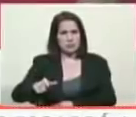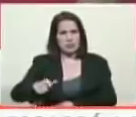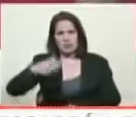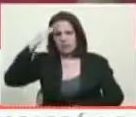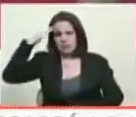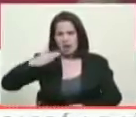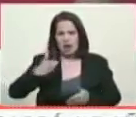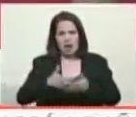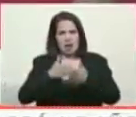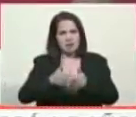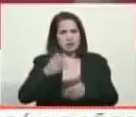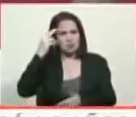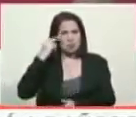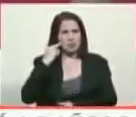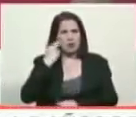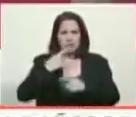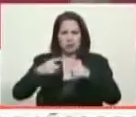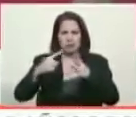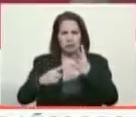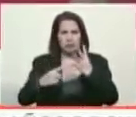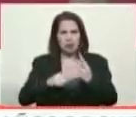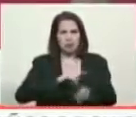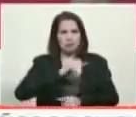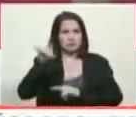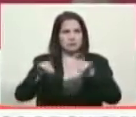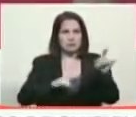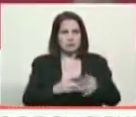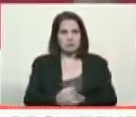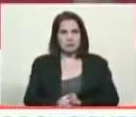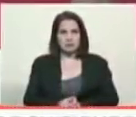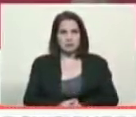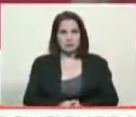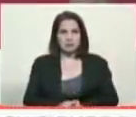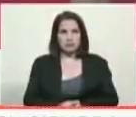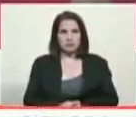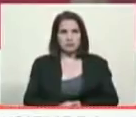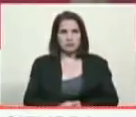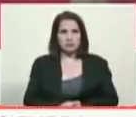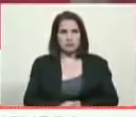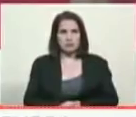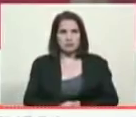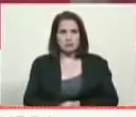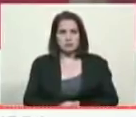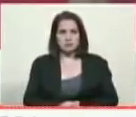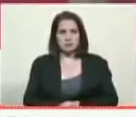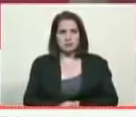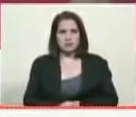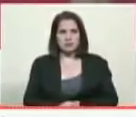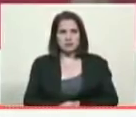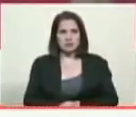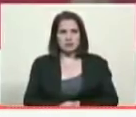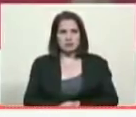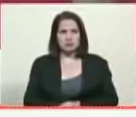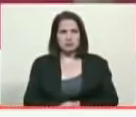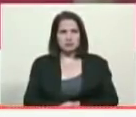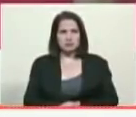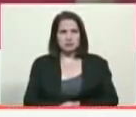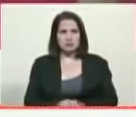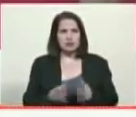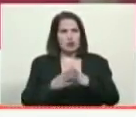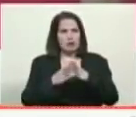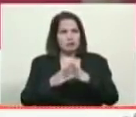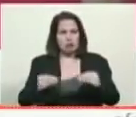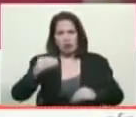Ejército Bolivariano, de la Armada Bolivariana, de la Aviación Militar